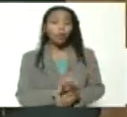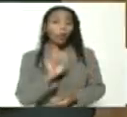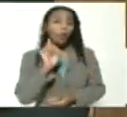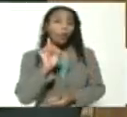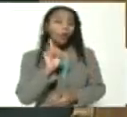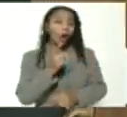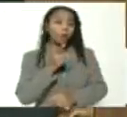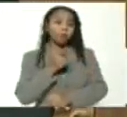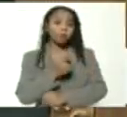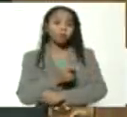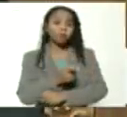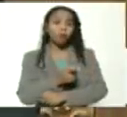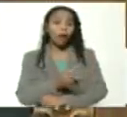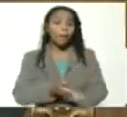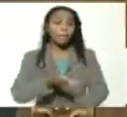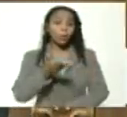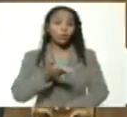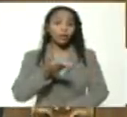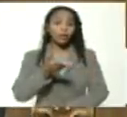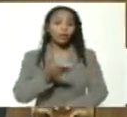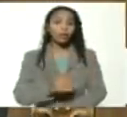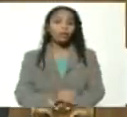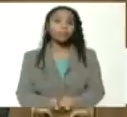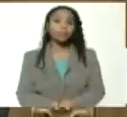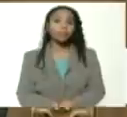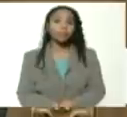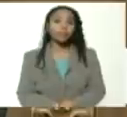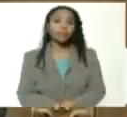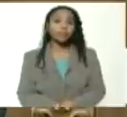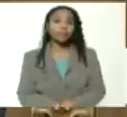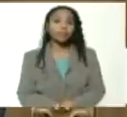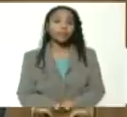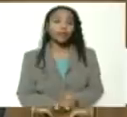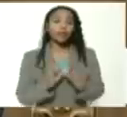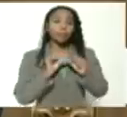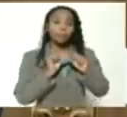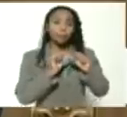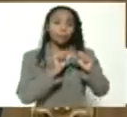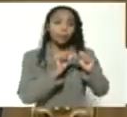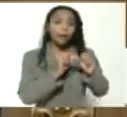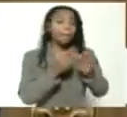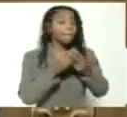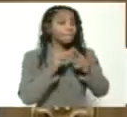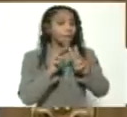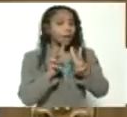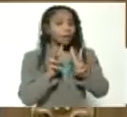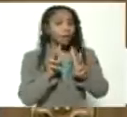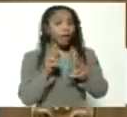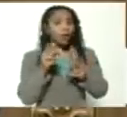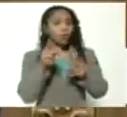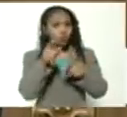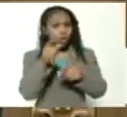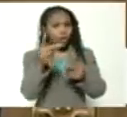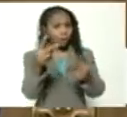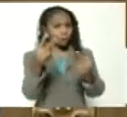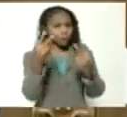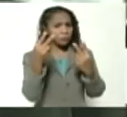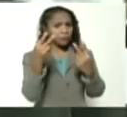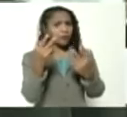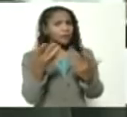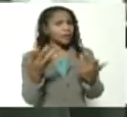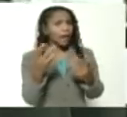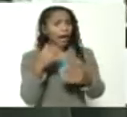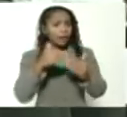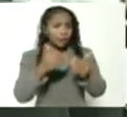una obligación importante en mantener la paz. Y vean ustedes que posterior a este